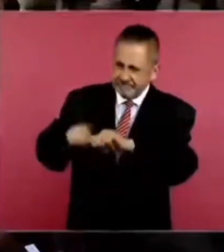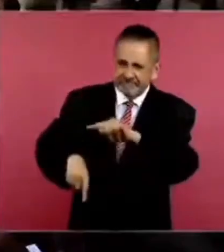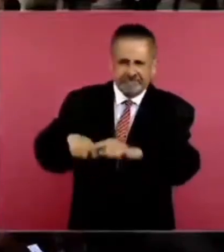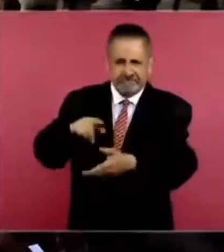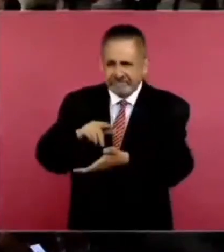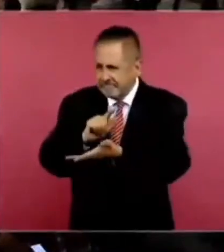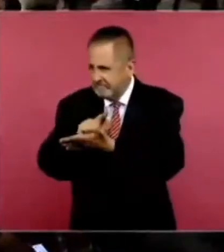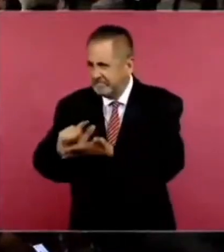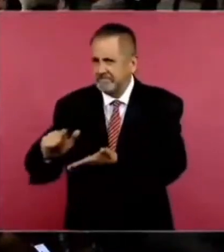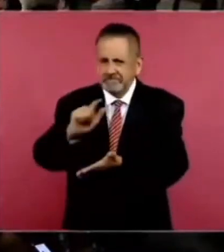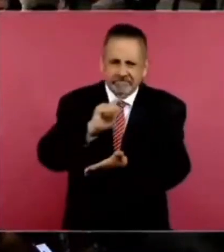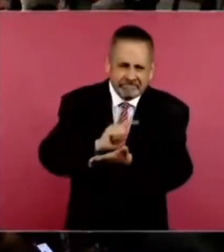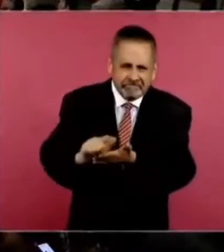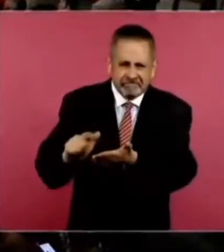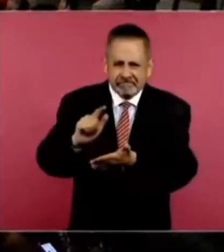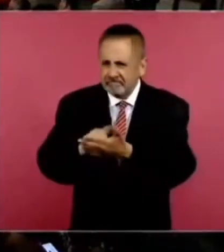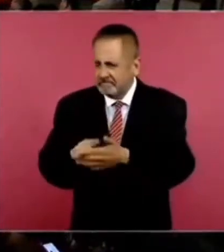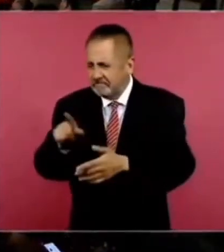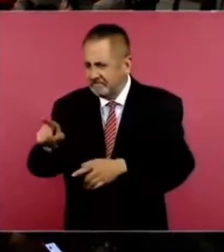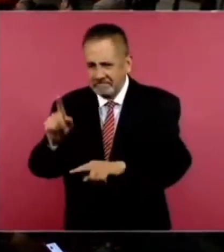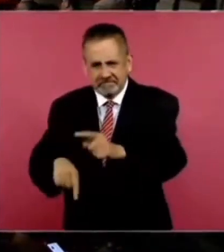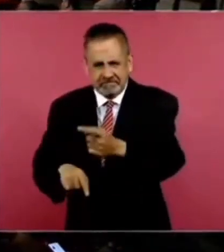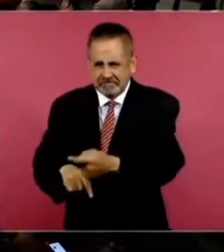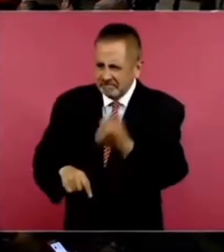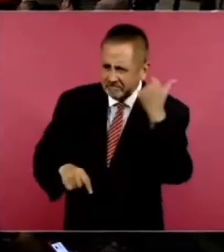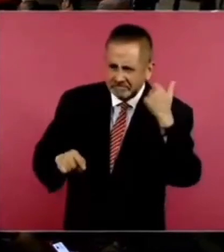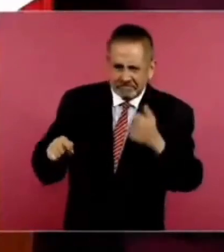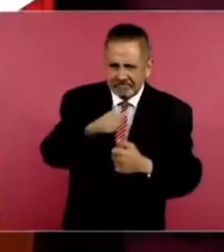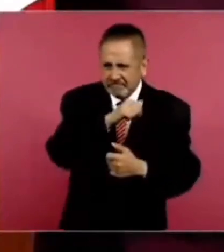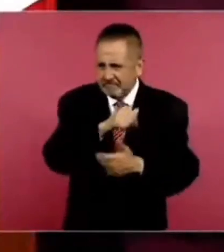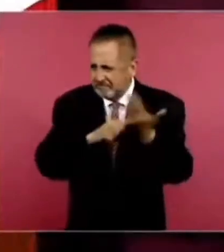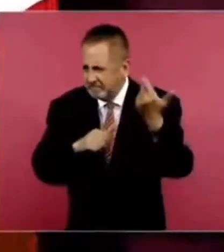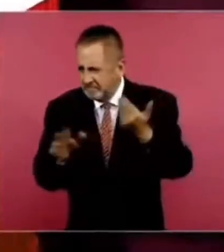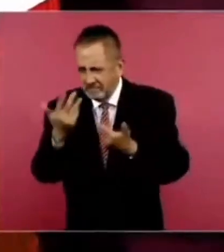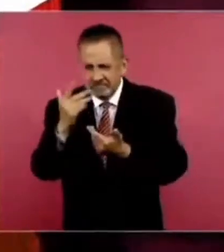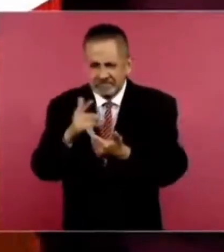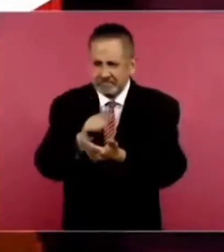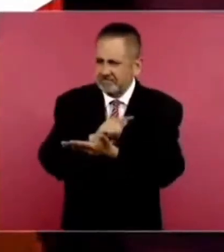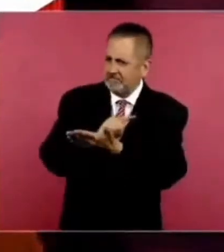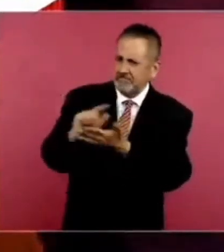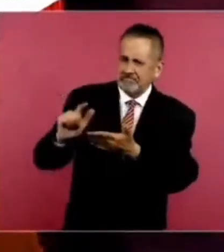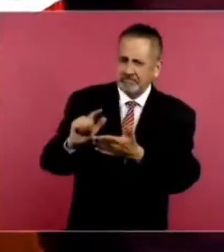también de tiempo. Lo importante